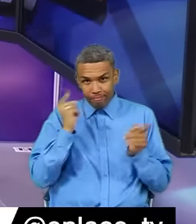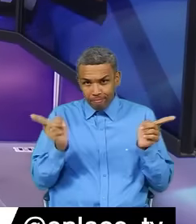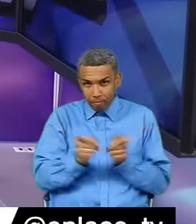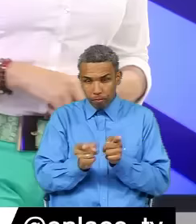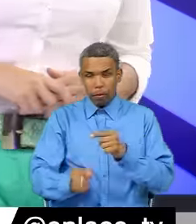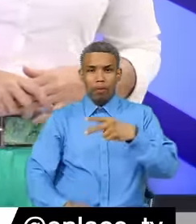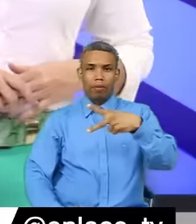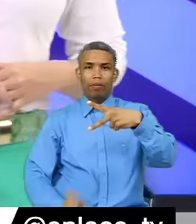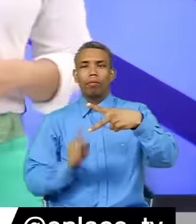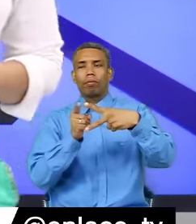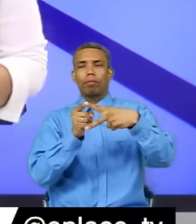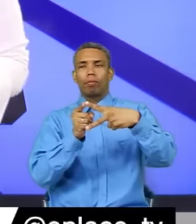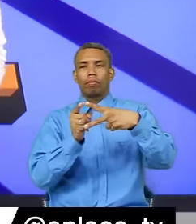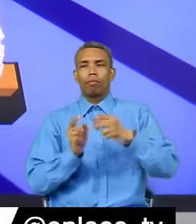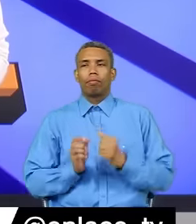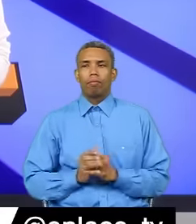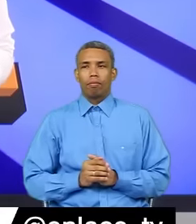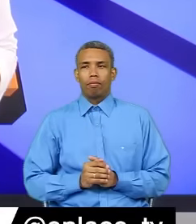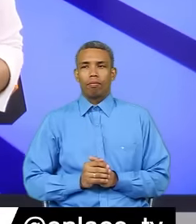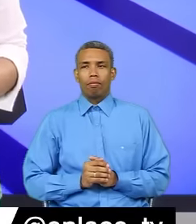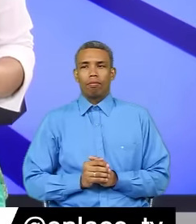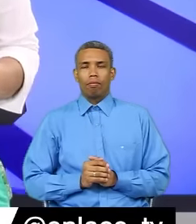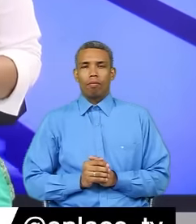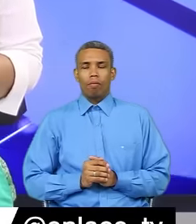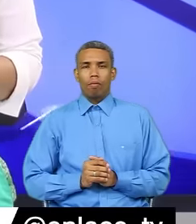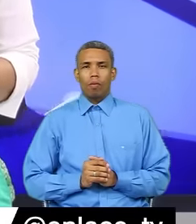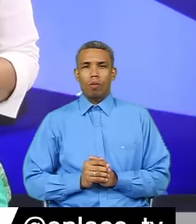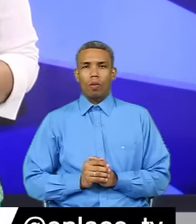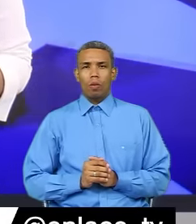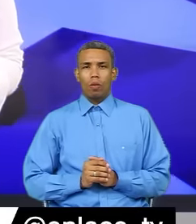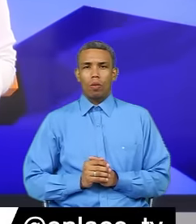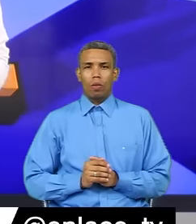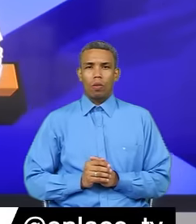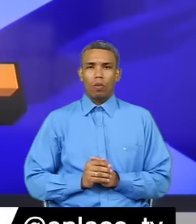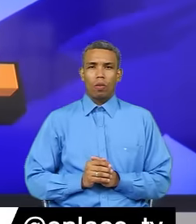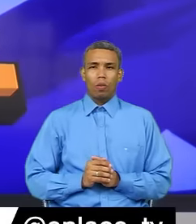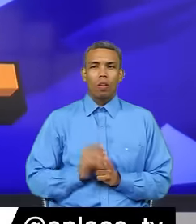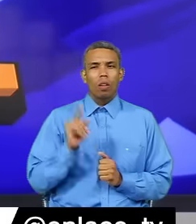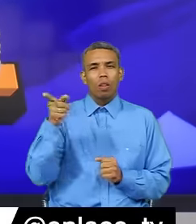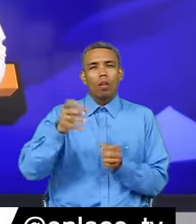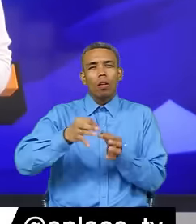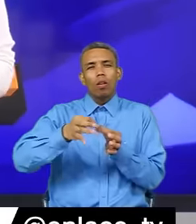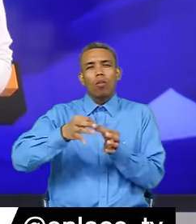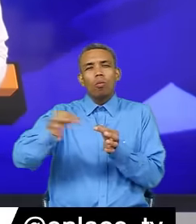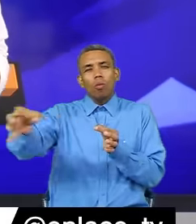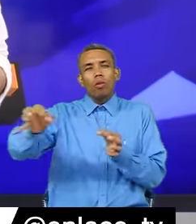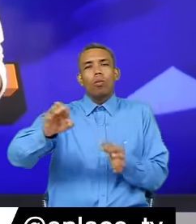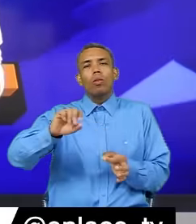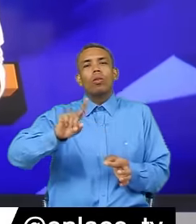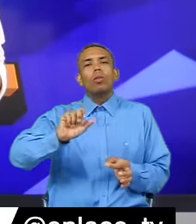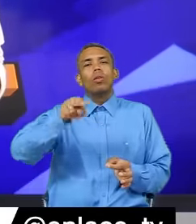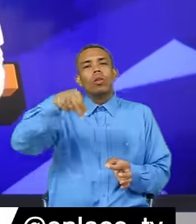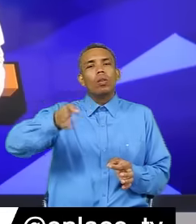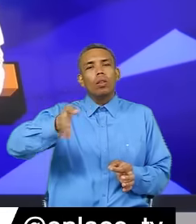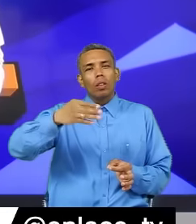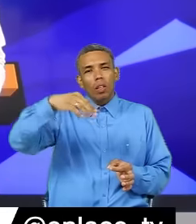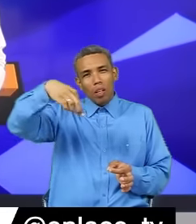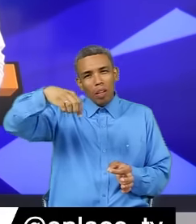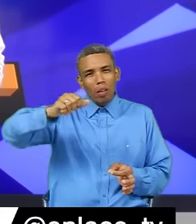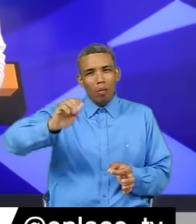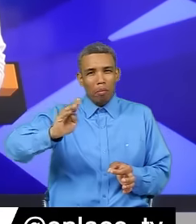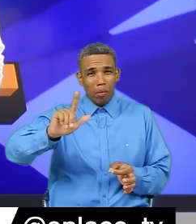titulares. Un hombre fue asesinado en el casco urbano del municipio de San Pablo, en el sur de Bolívar. El hombre, que se